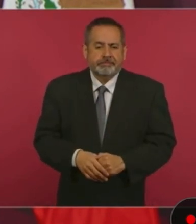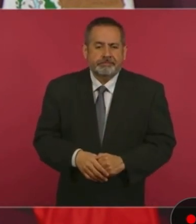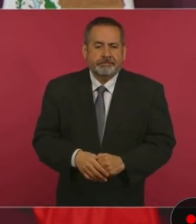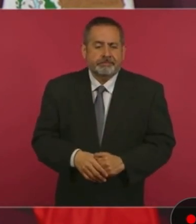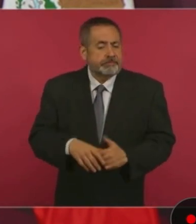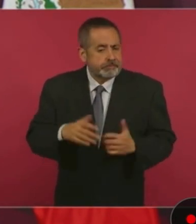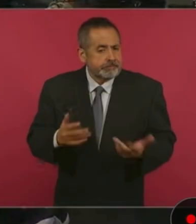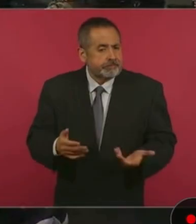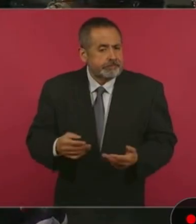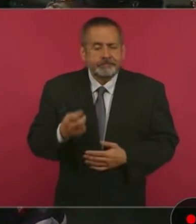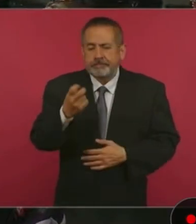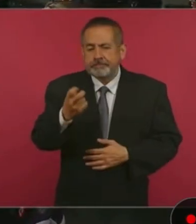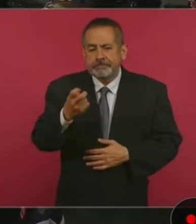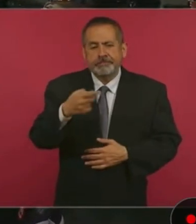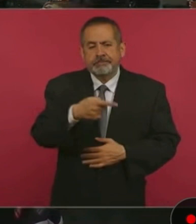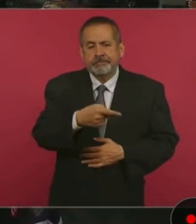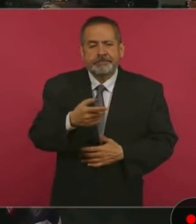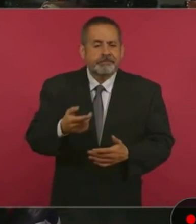Pero esos son